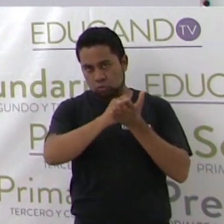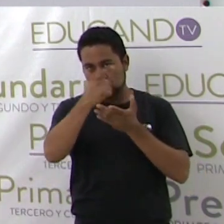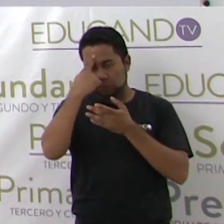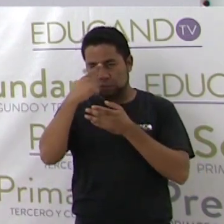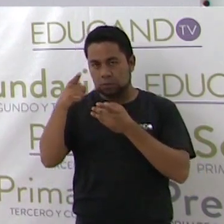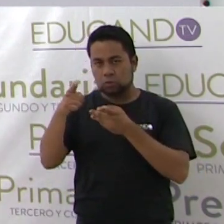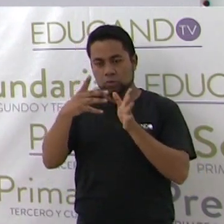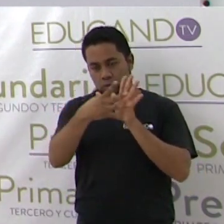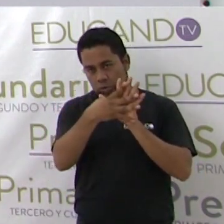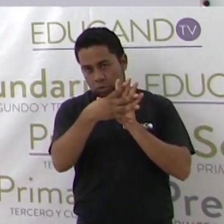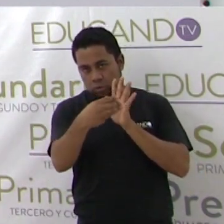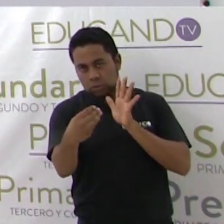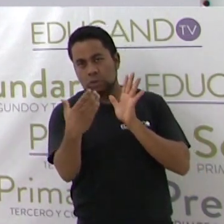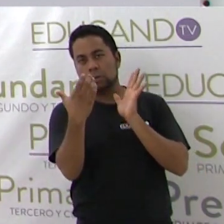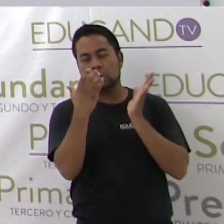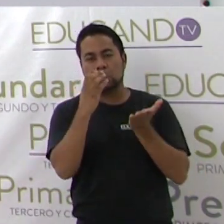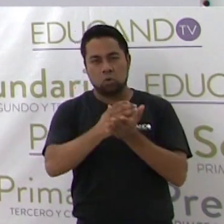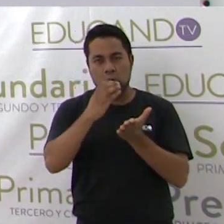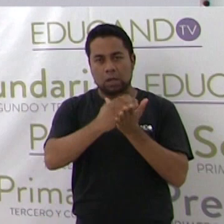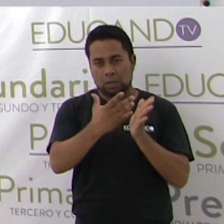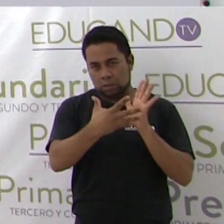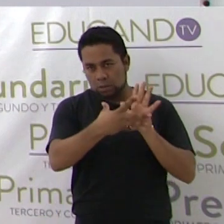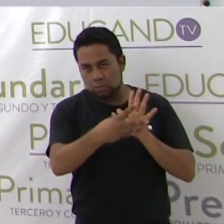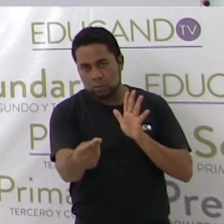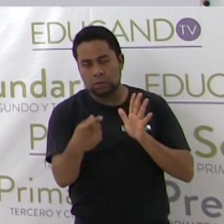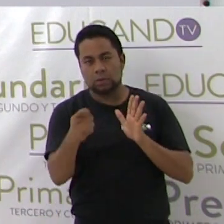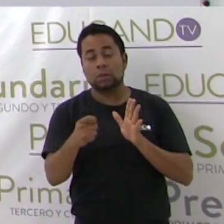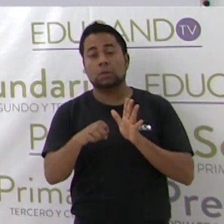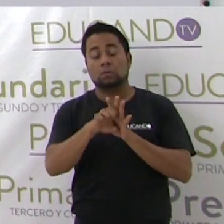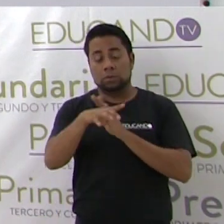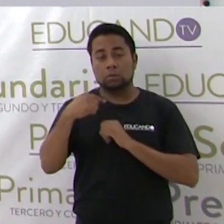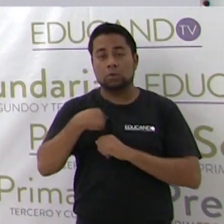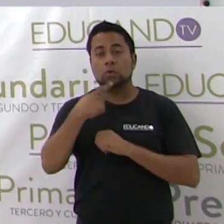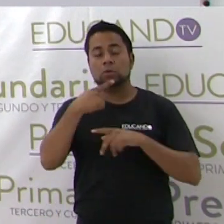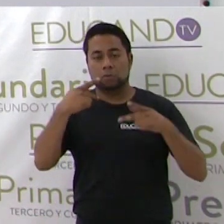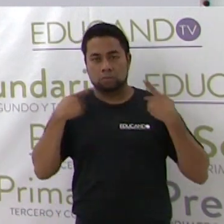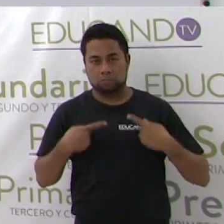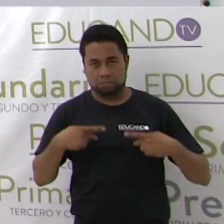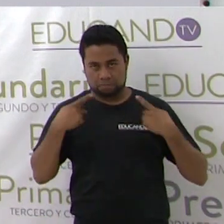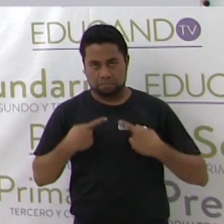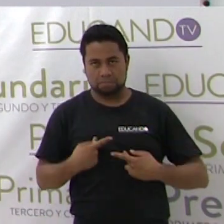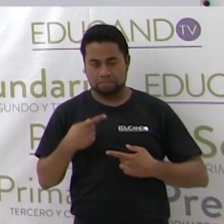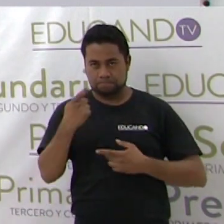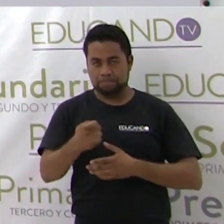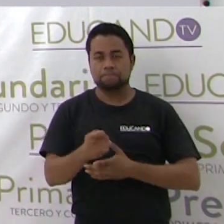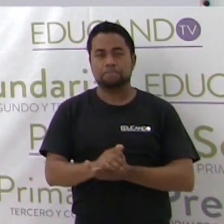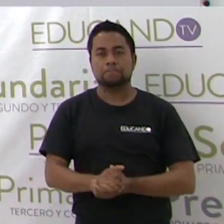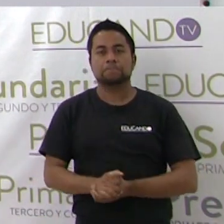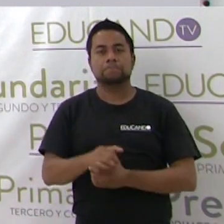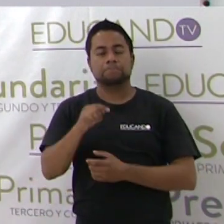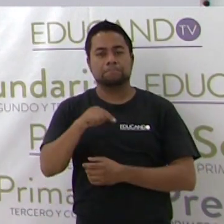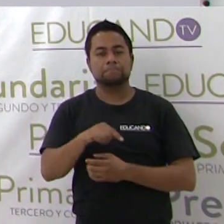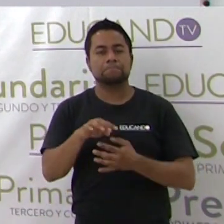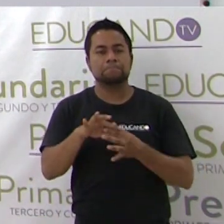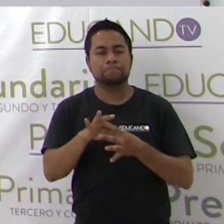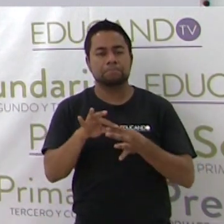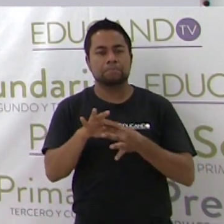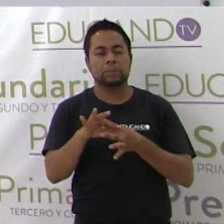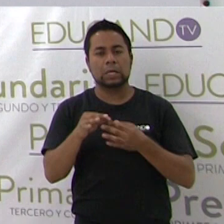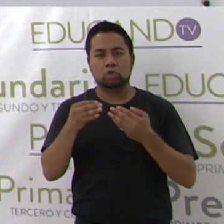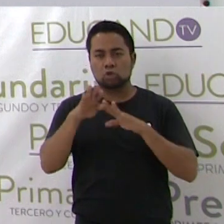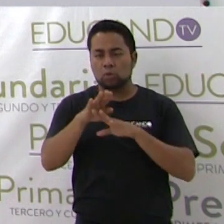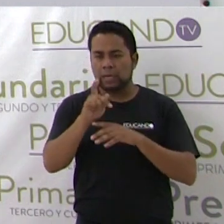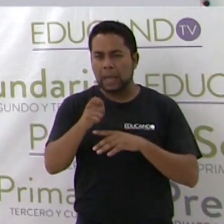puedas ir copiando en tu libreta. Si hablamos de persona, vamos a hablar de la